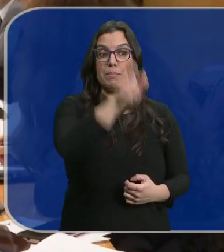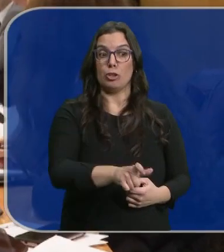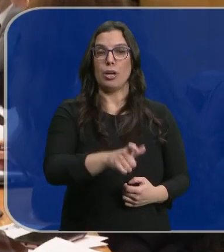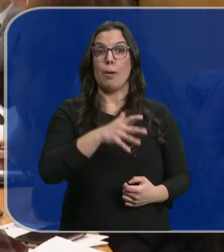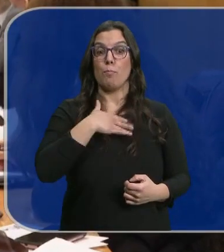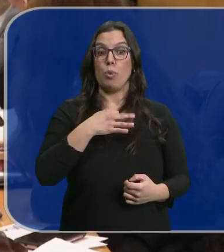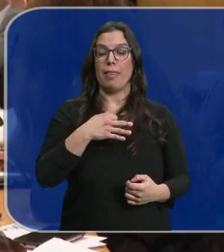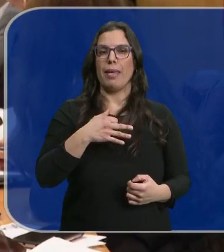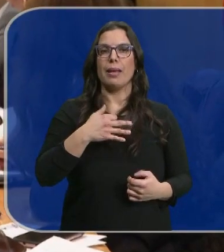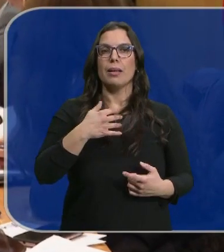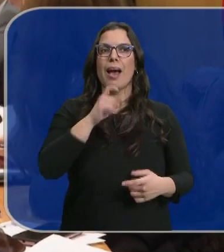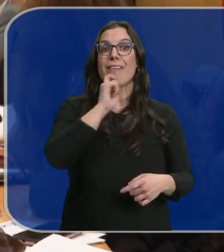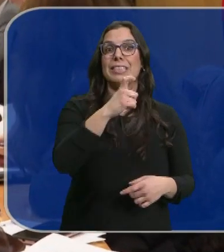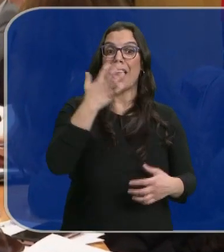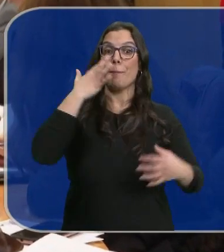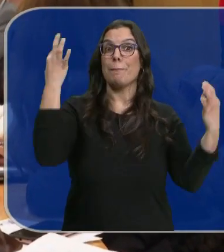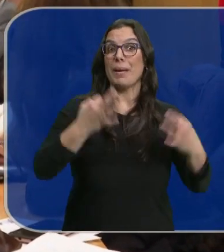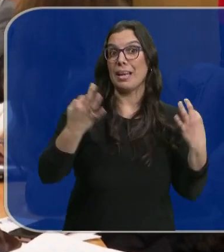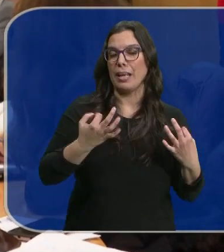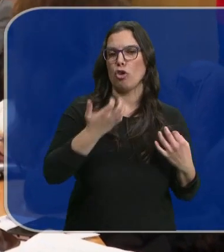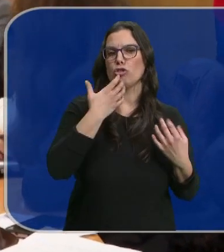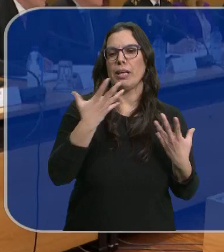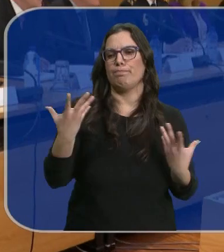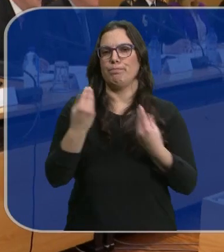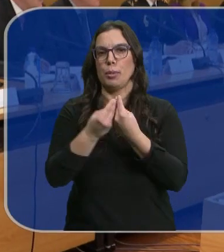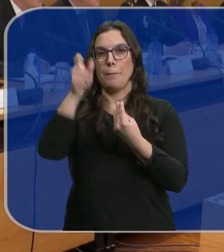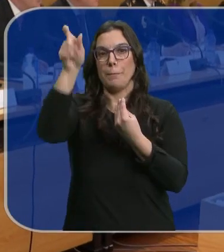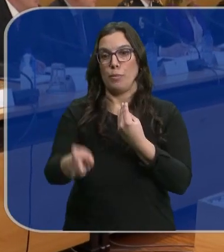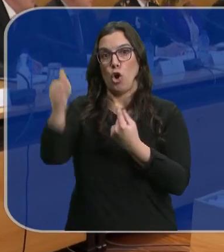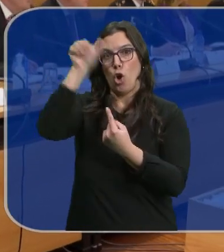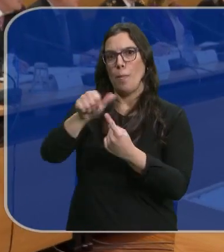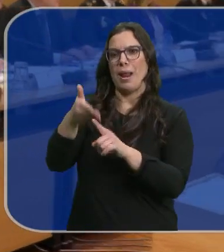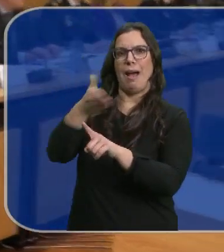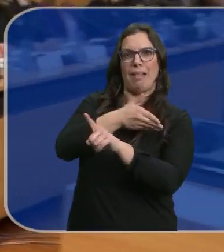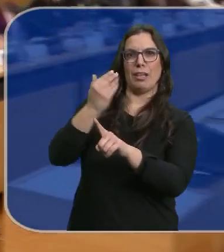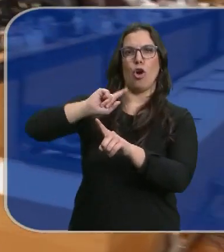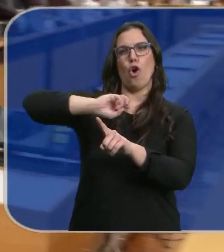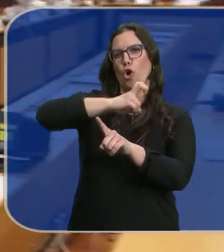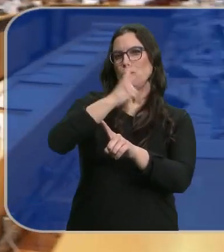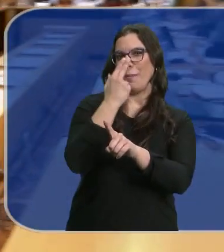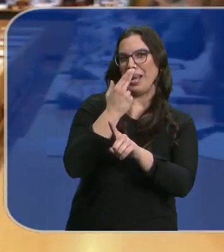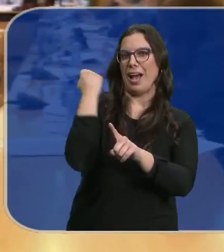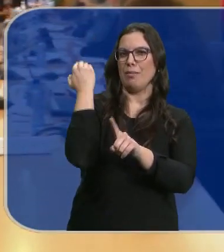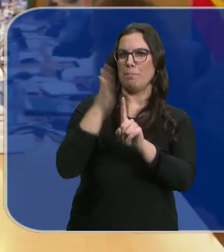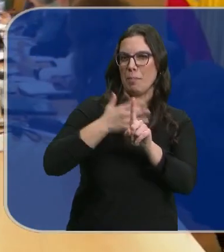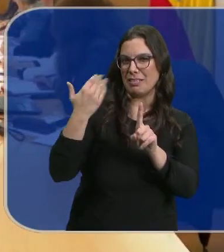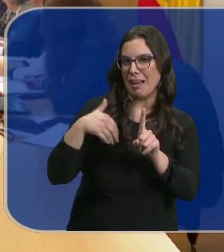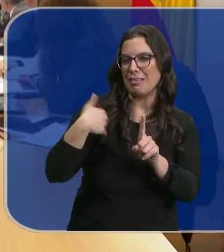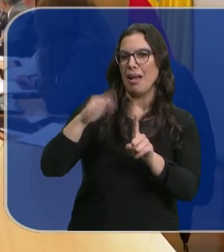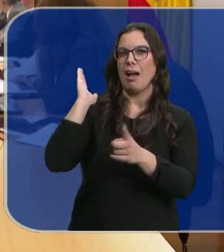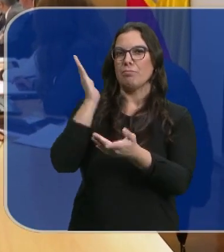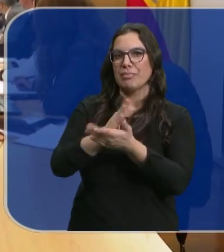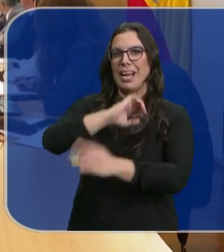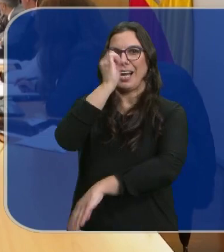para informarles de los riesgos que supone convivir con una persona que ya ha agredido previamente a anteriores parejas y que, por lo tanto,